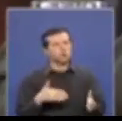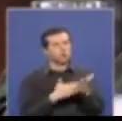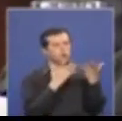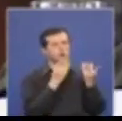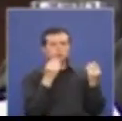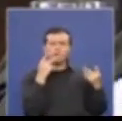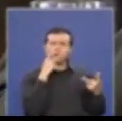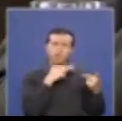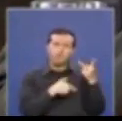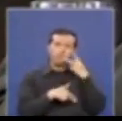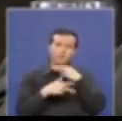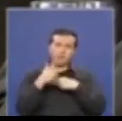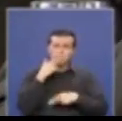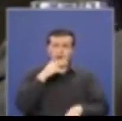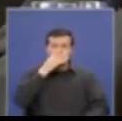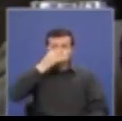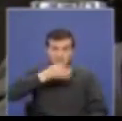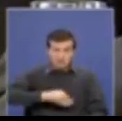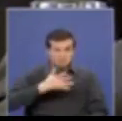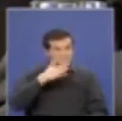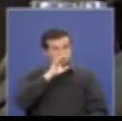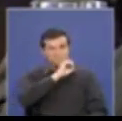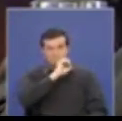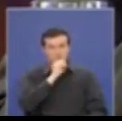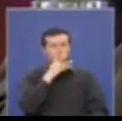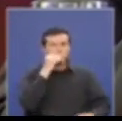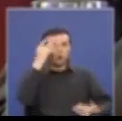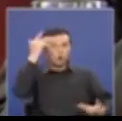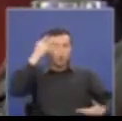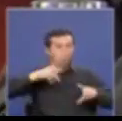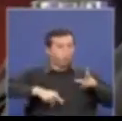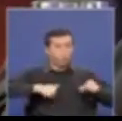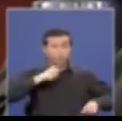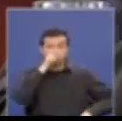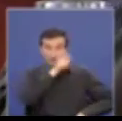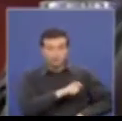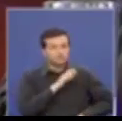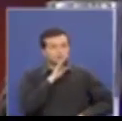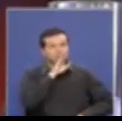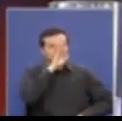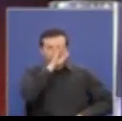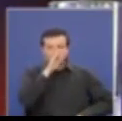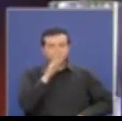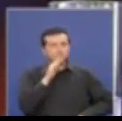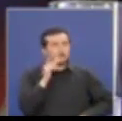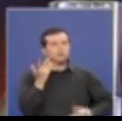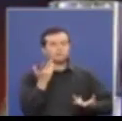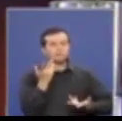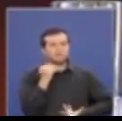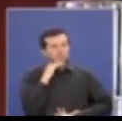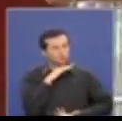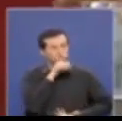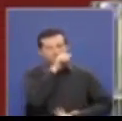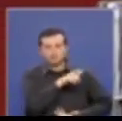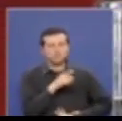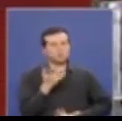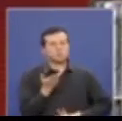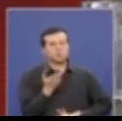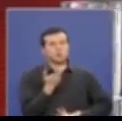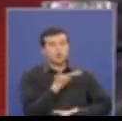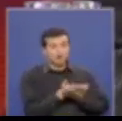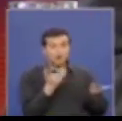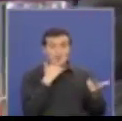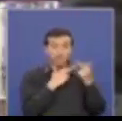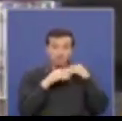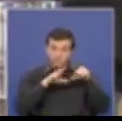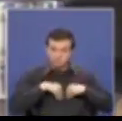tanto canalla, deshonesto, politiquero corrupto que ensucia la política nacional. No se pueden permitir estas clases de